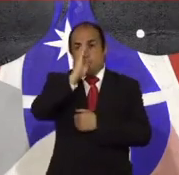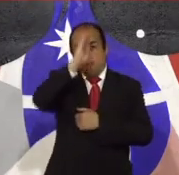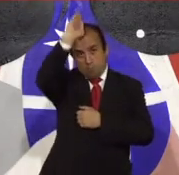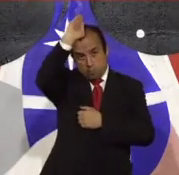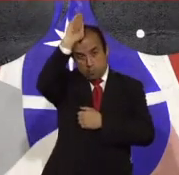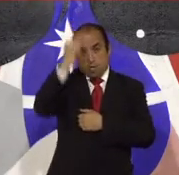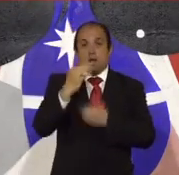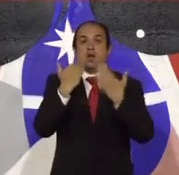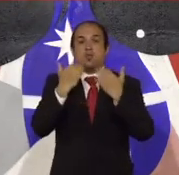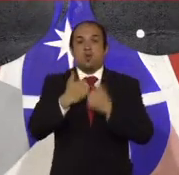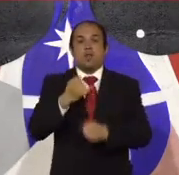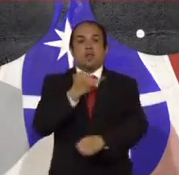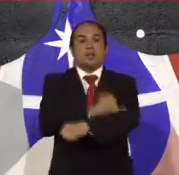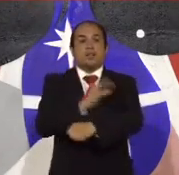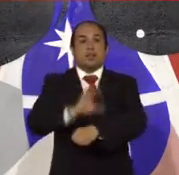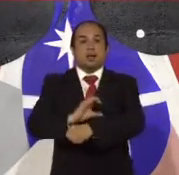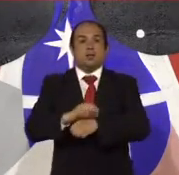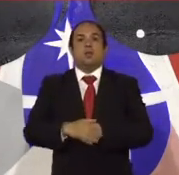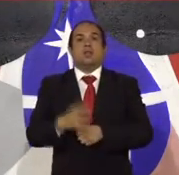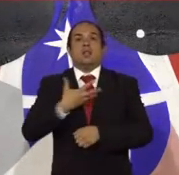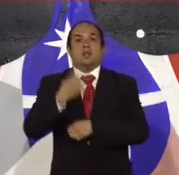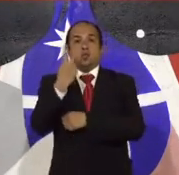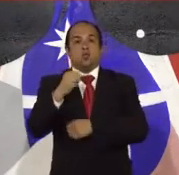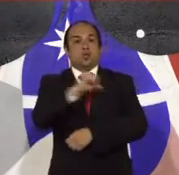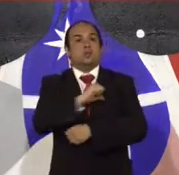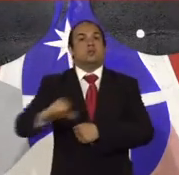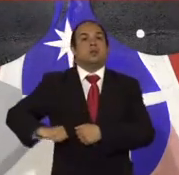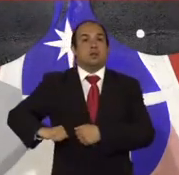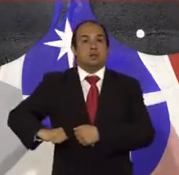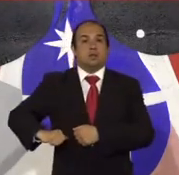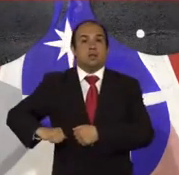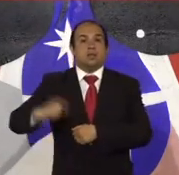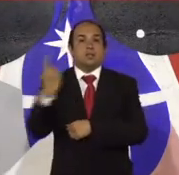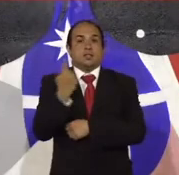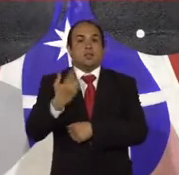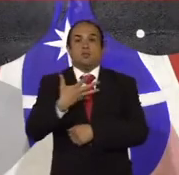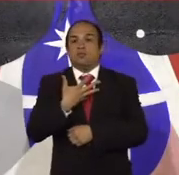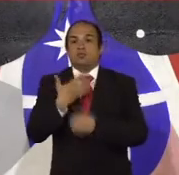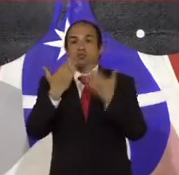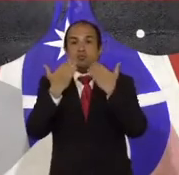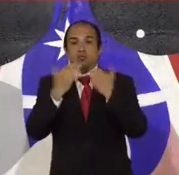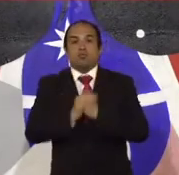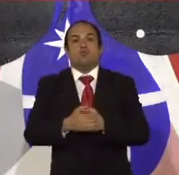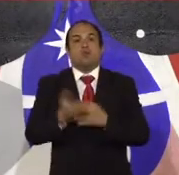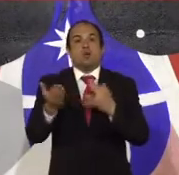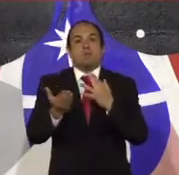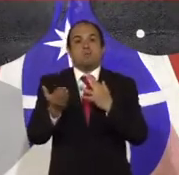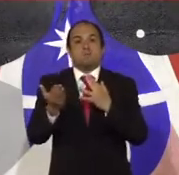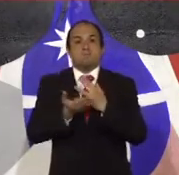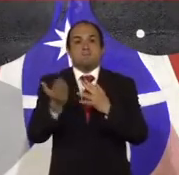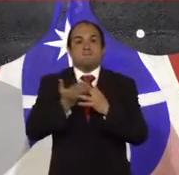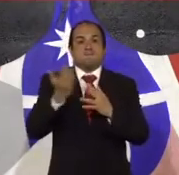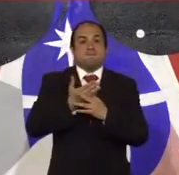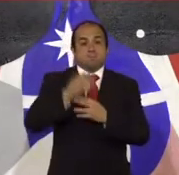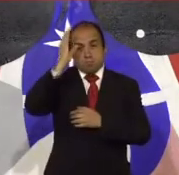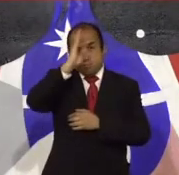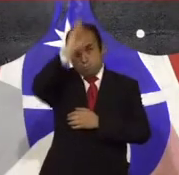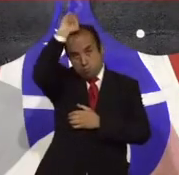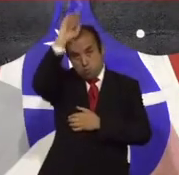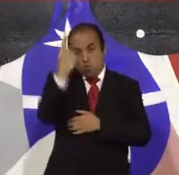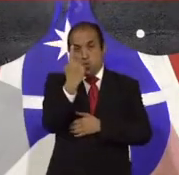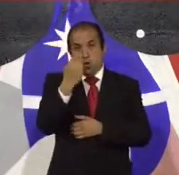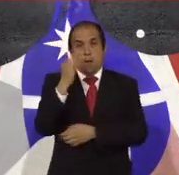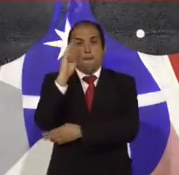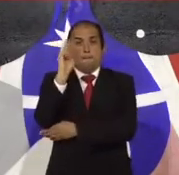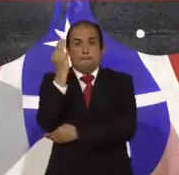hay en Iztacalco. Hay dos alcaldías que no tienen estación de bomberos. Una es Milpalta, que